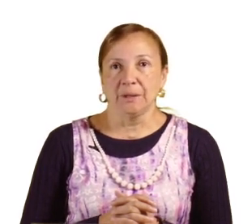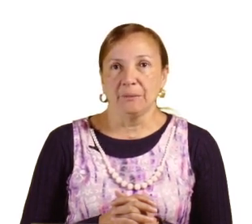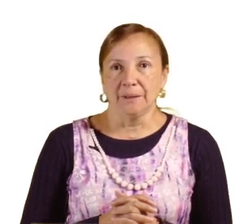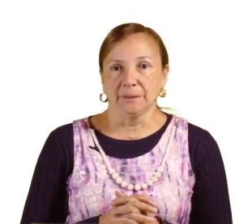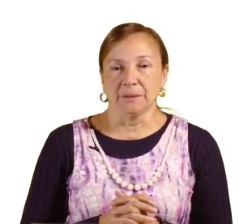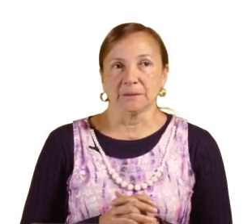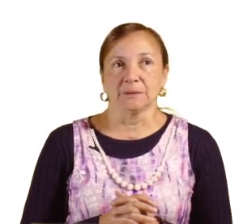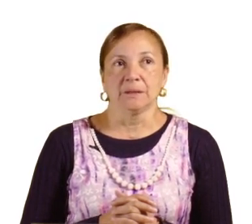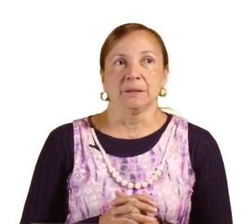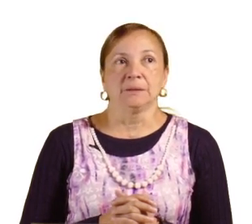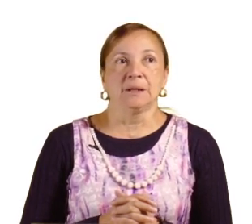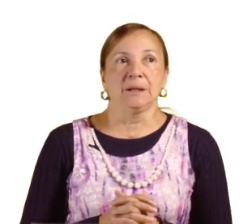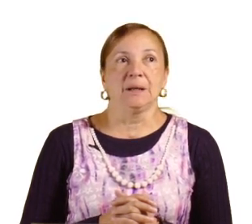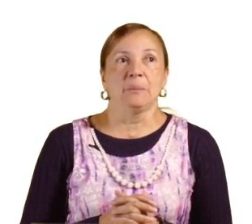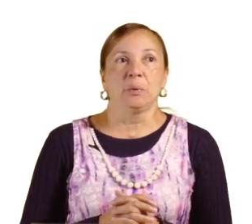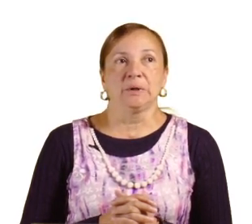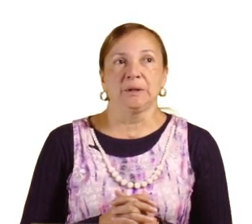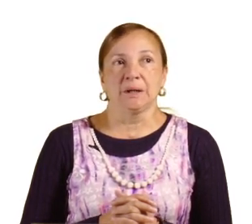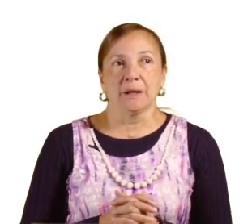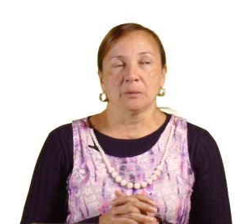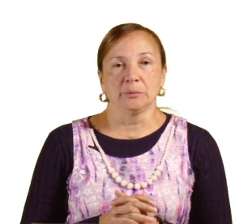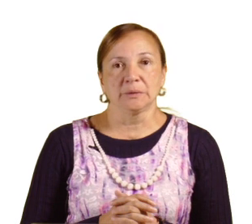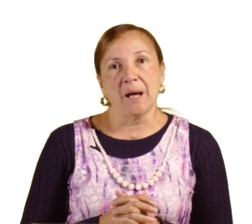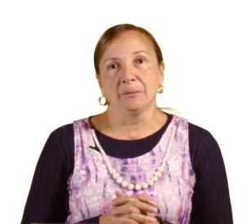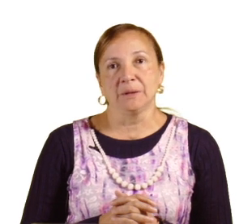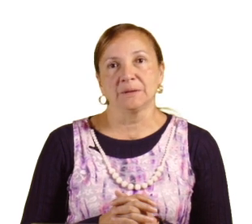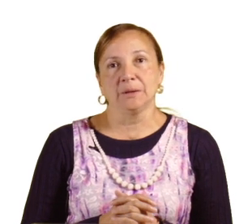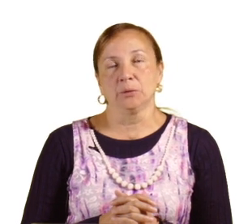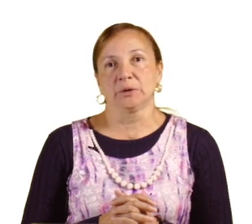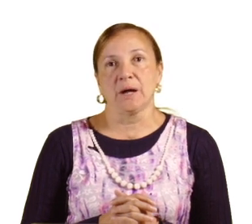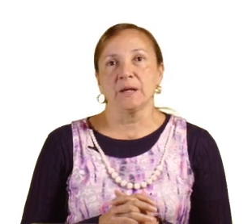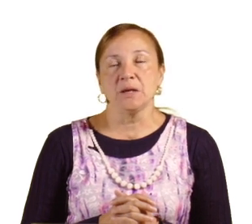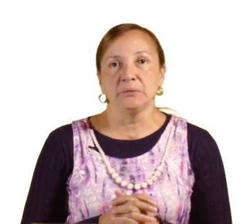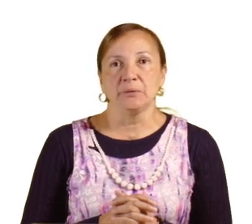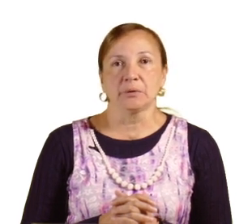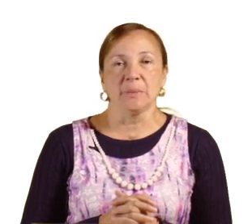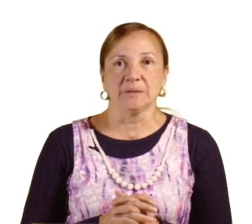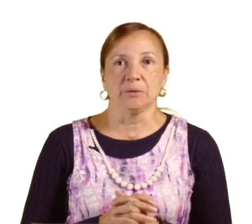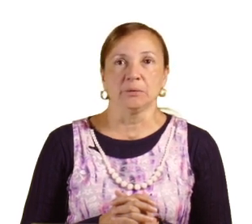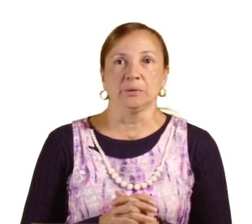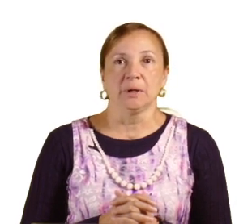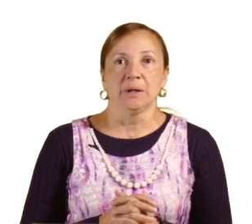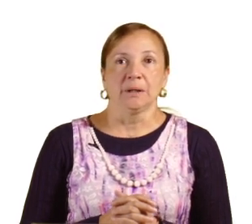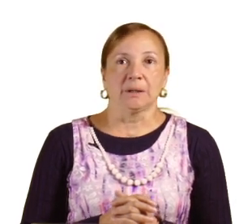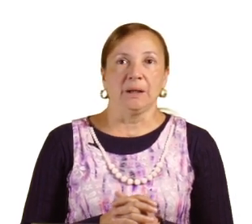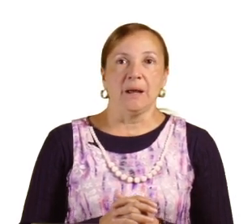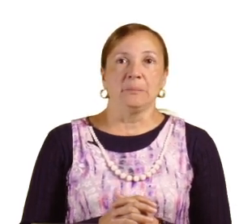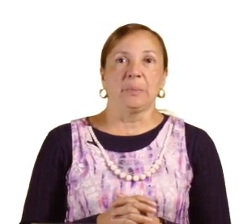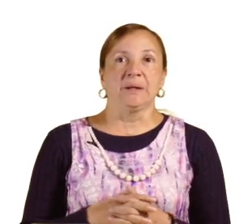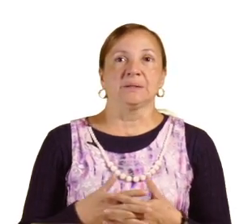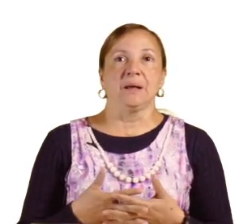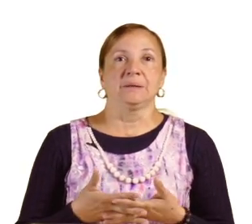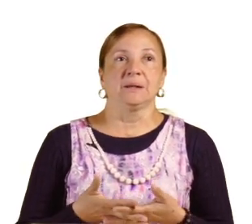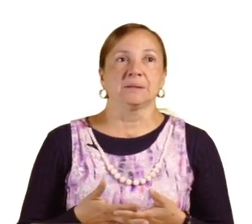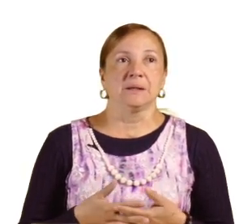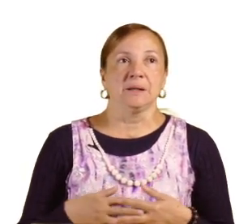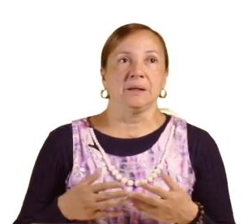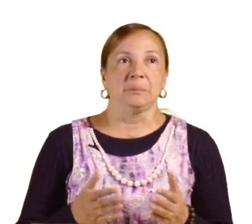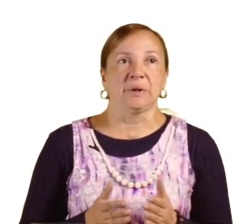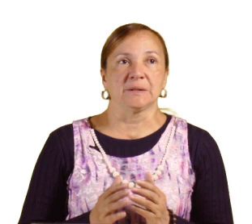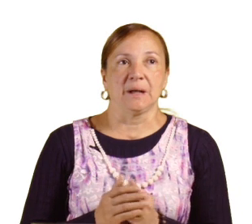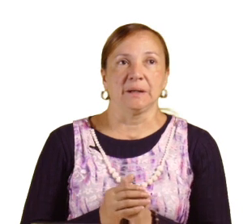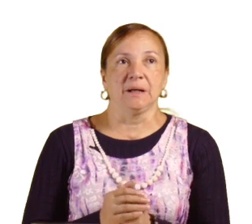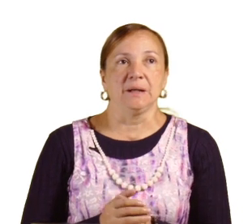aspectos relevantes de las políticas contables y otra información que la empresa